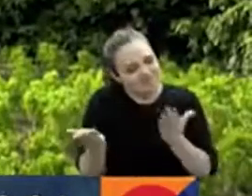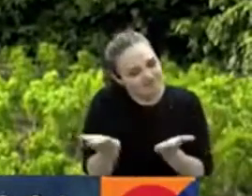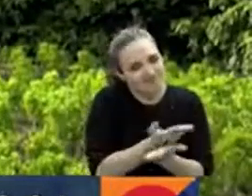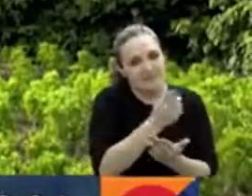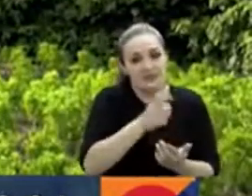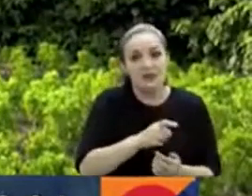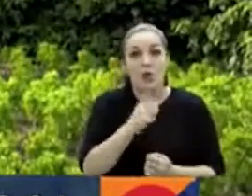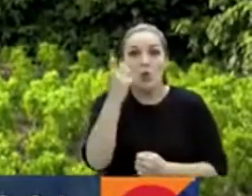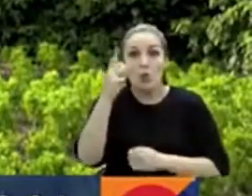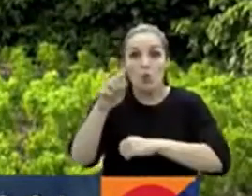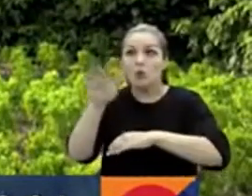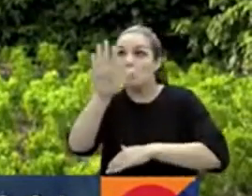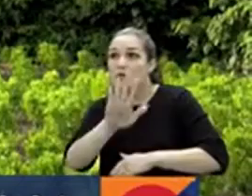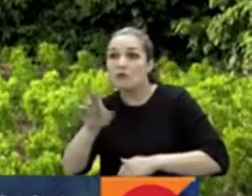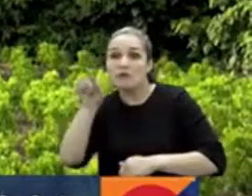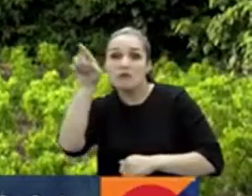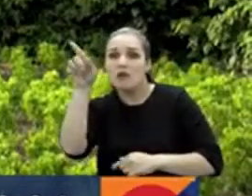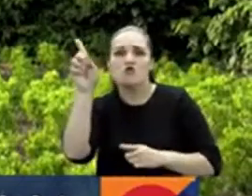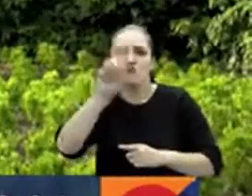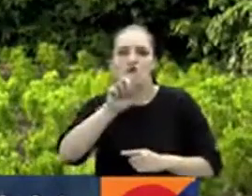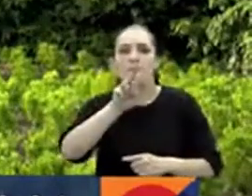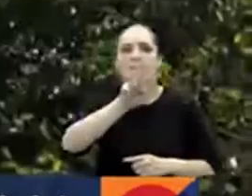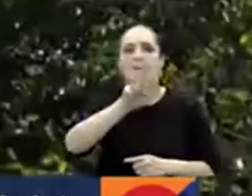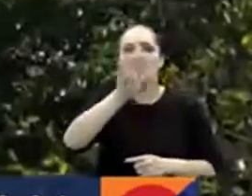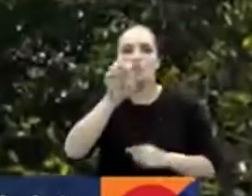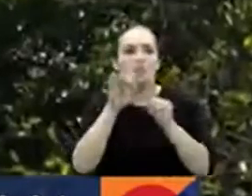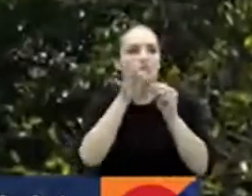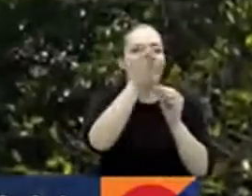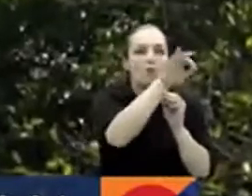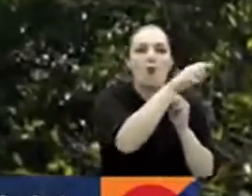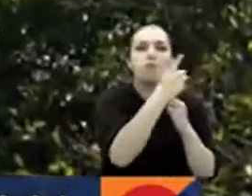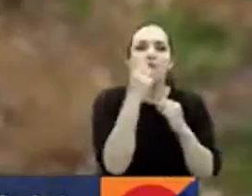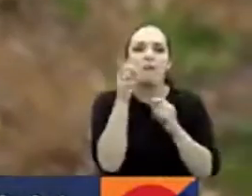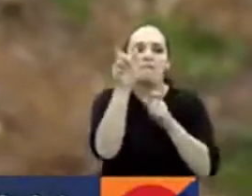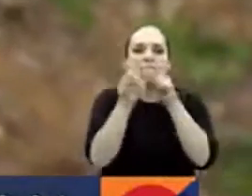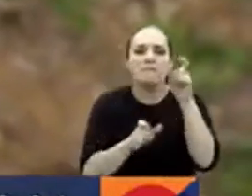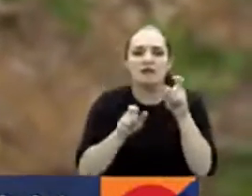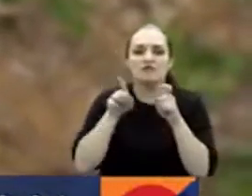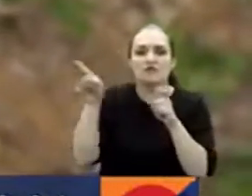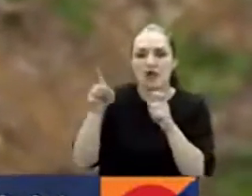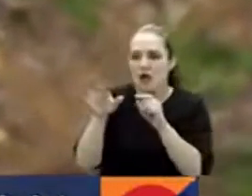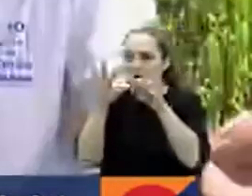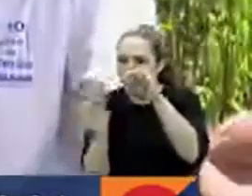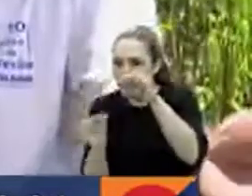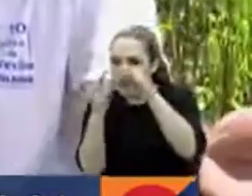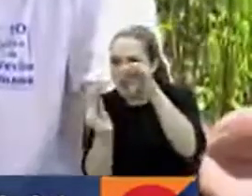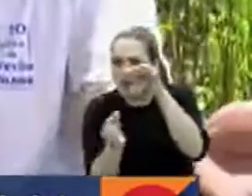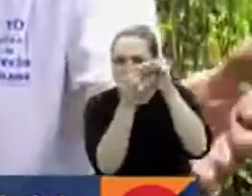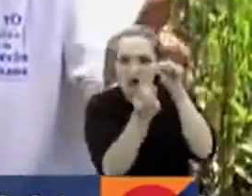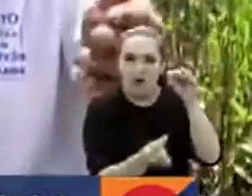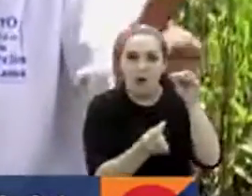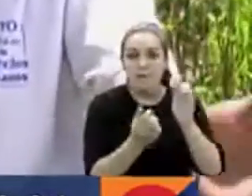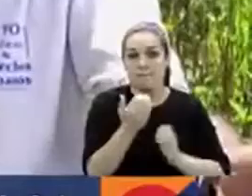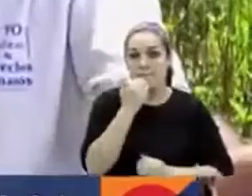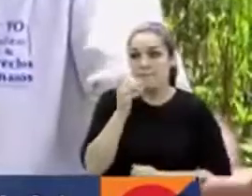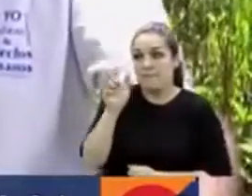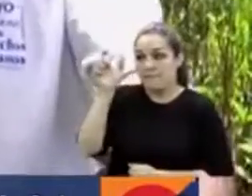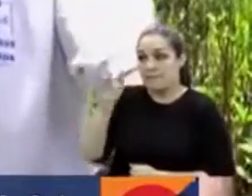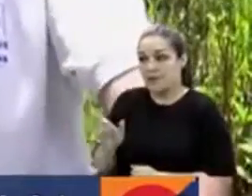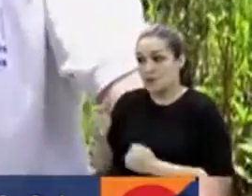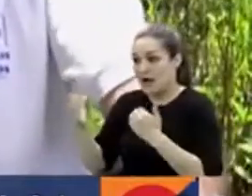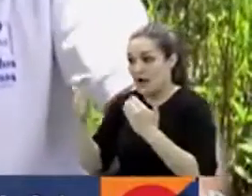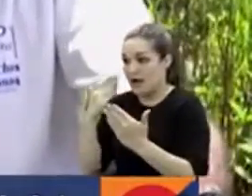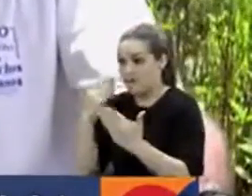29 municipios del país hay cerca de 20 raspachines o recolectores de coca por hectárea. Que muere un campesino por sembrar